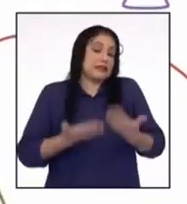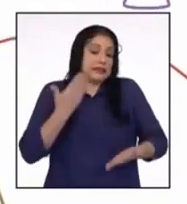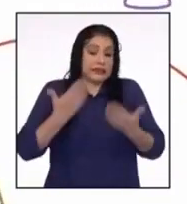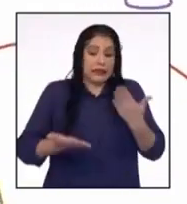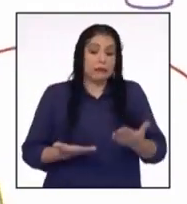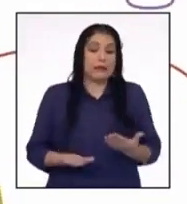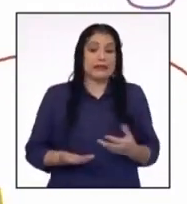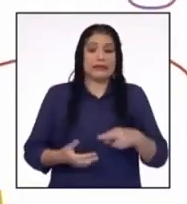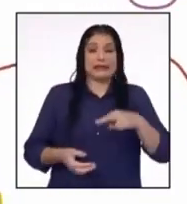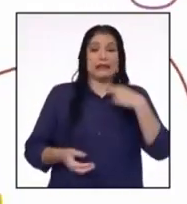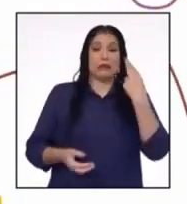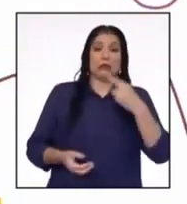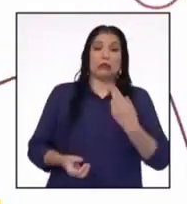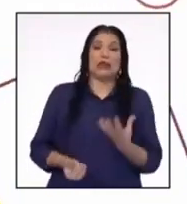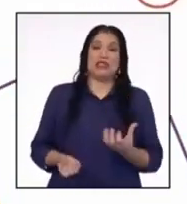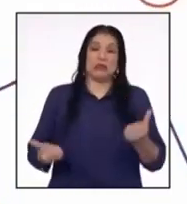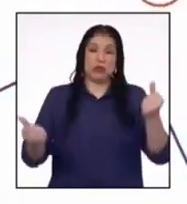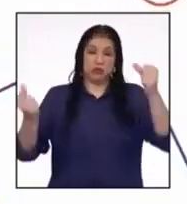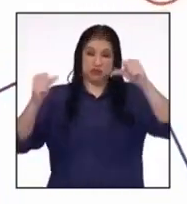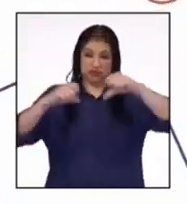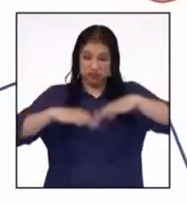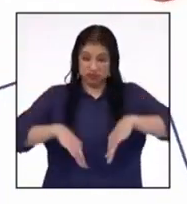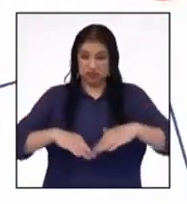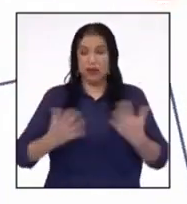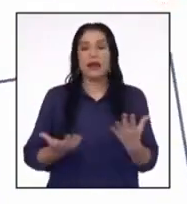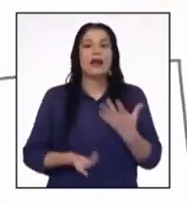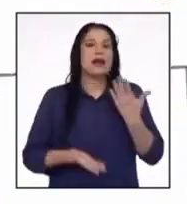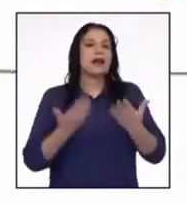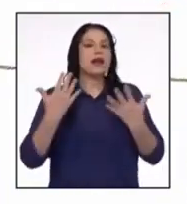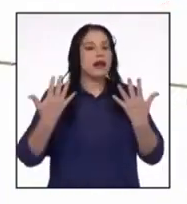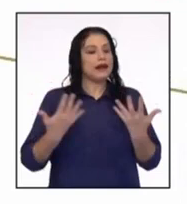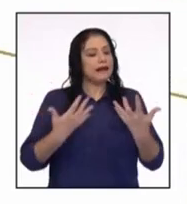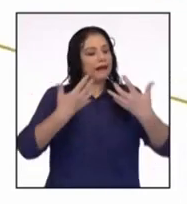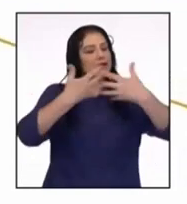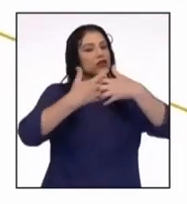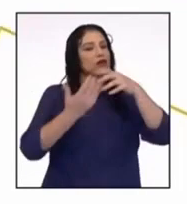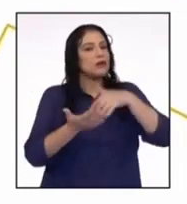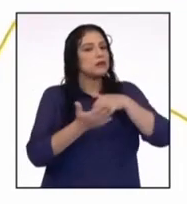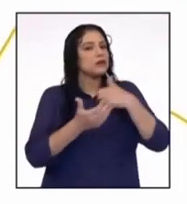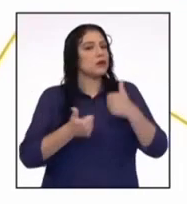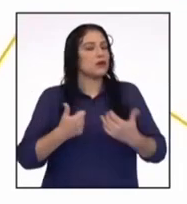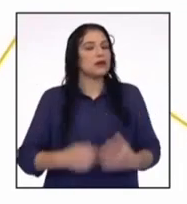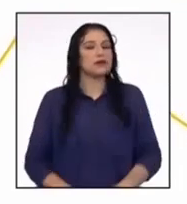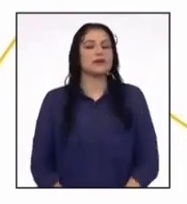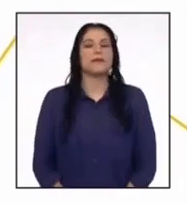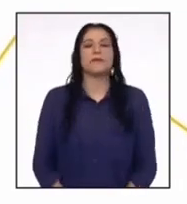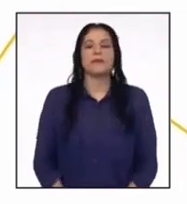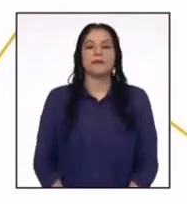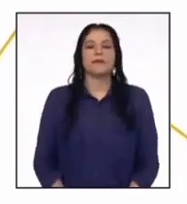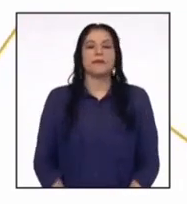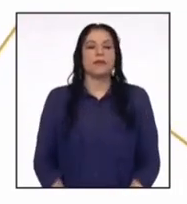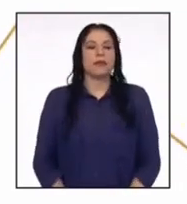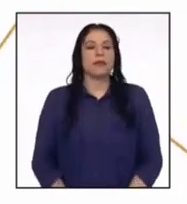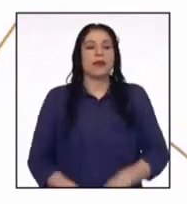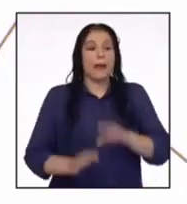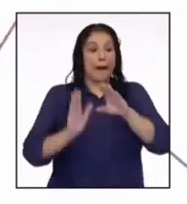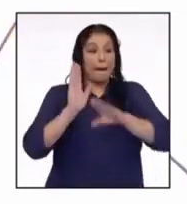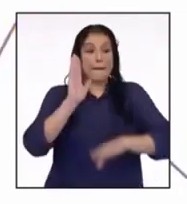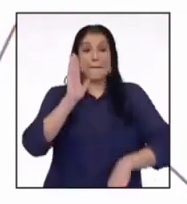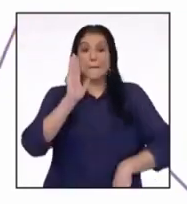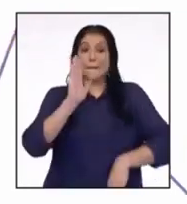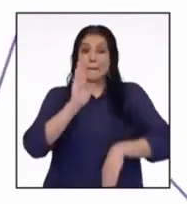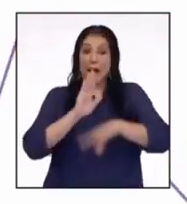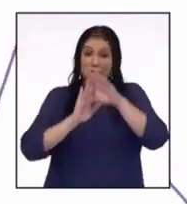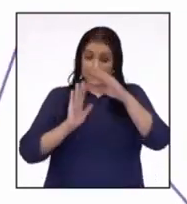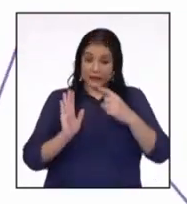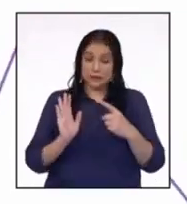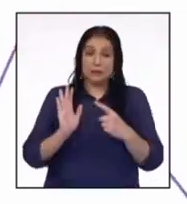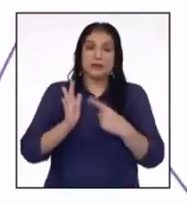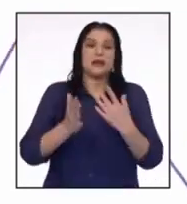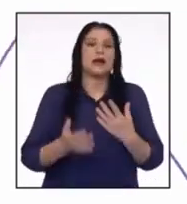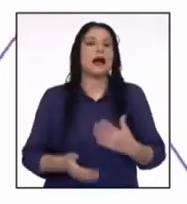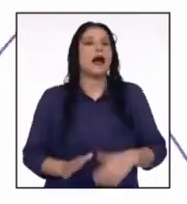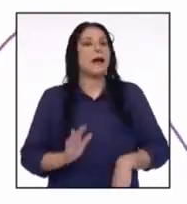desastre. Y la relación con la vulnerabilidad es la siguiente: a mayor exposición hay mayor